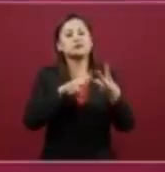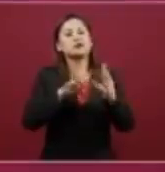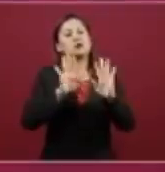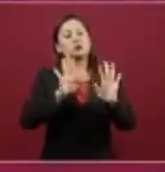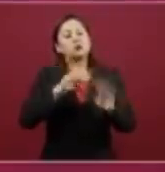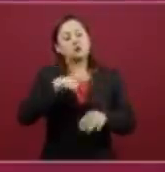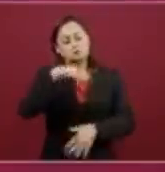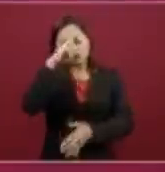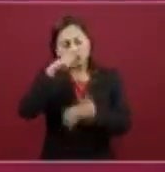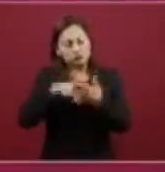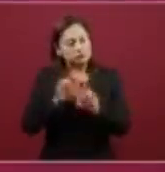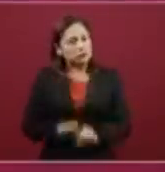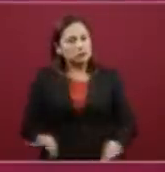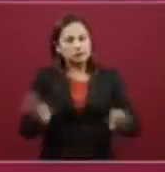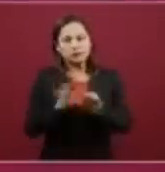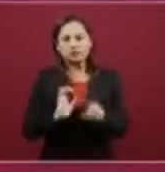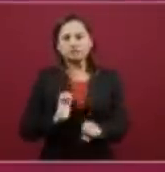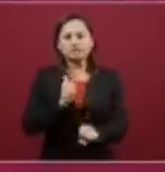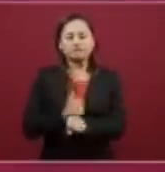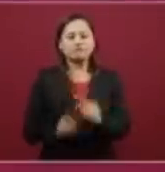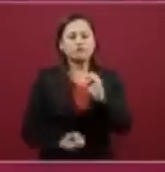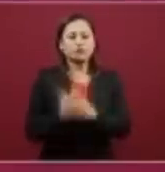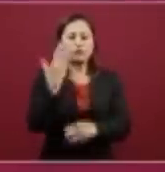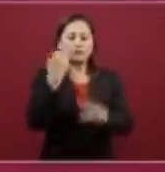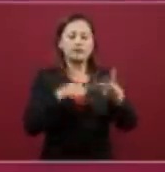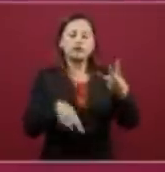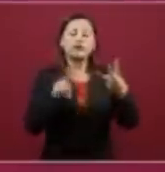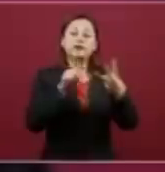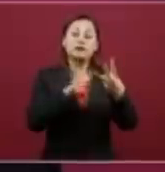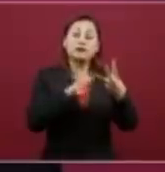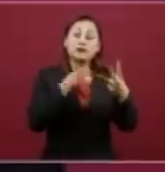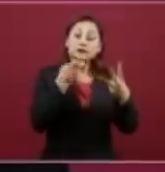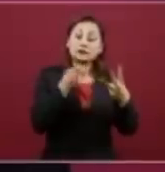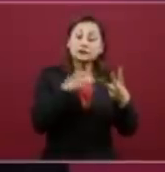a crear para sustituir